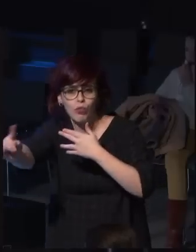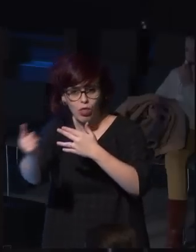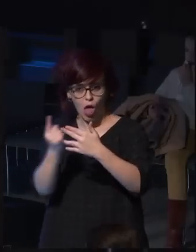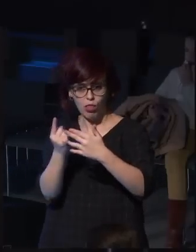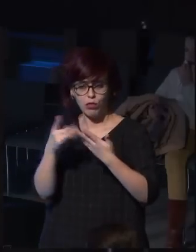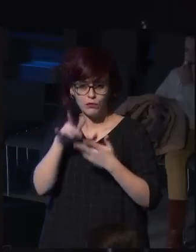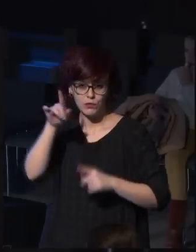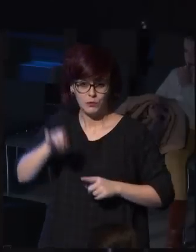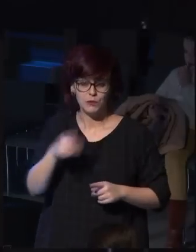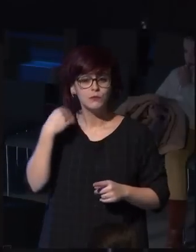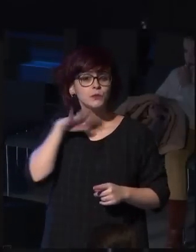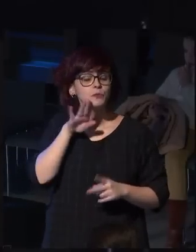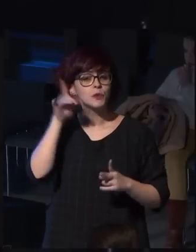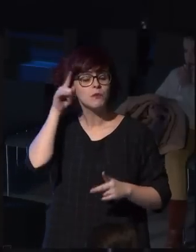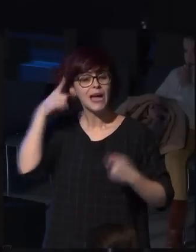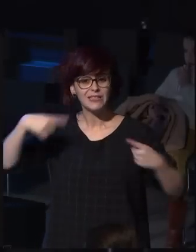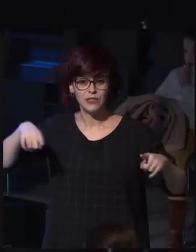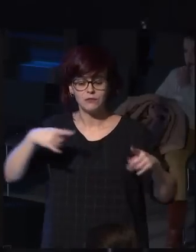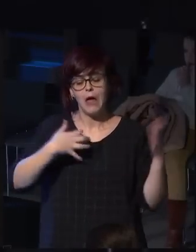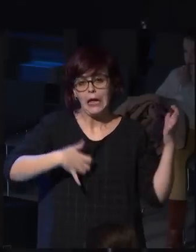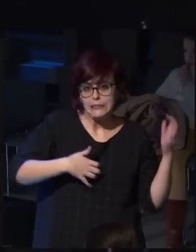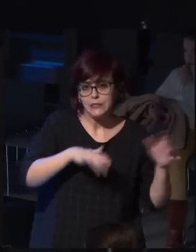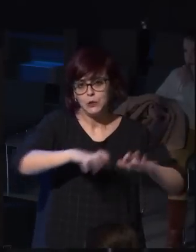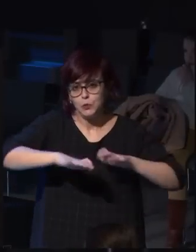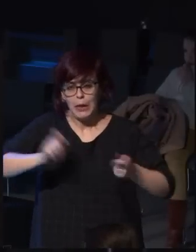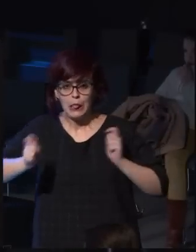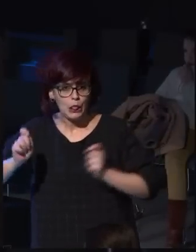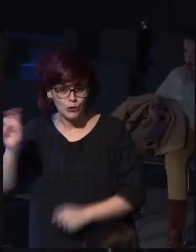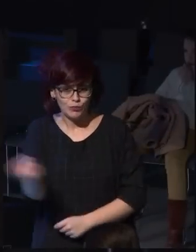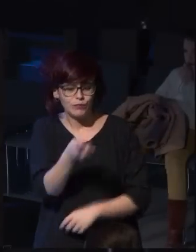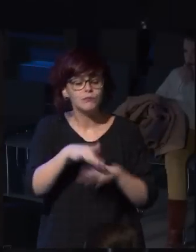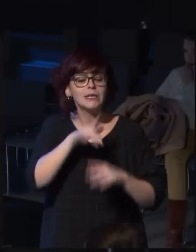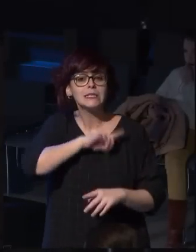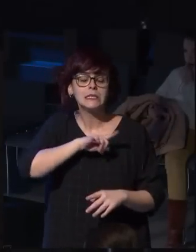todo esto. Y yo creo que hay instrumentos que le sienta mejor